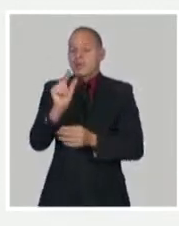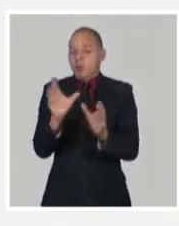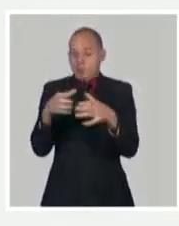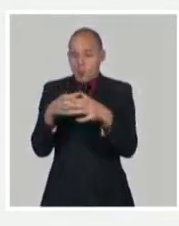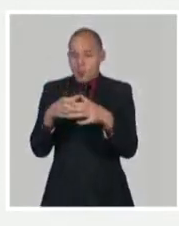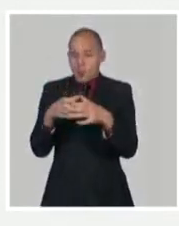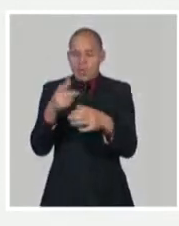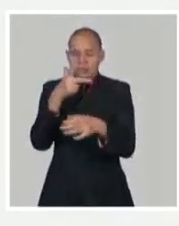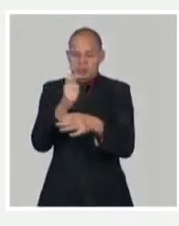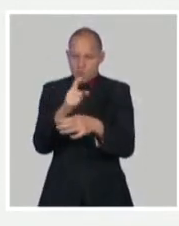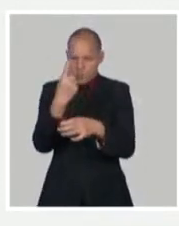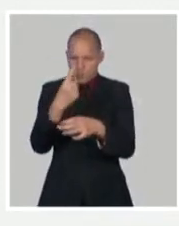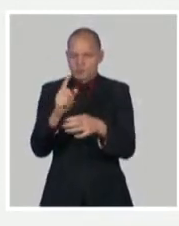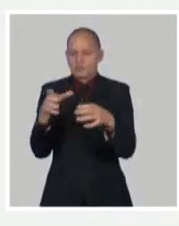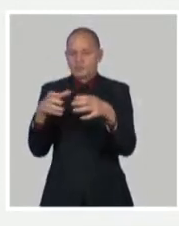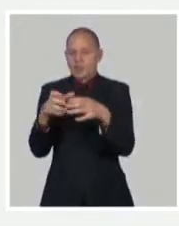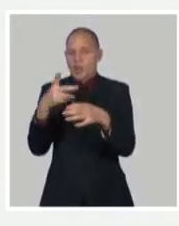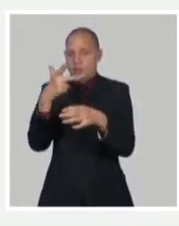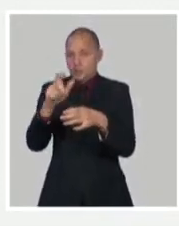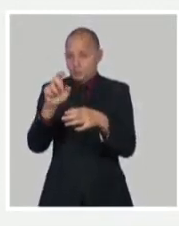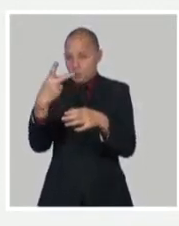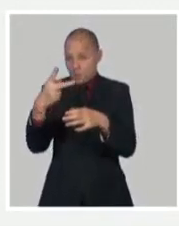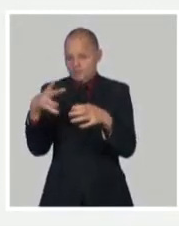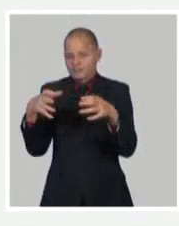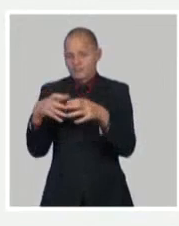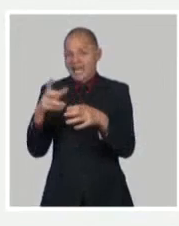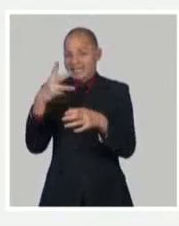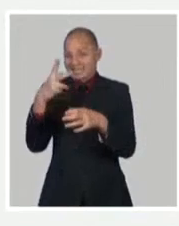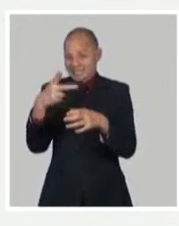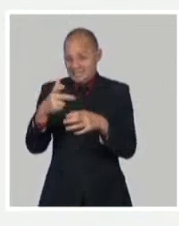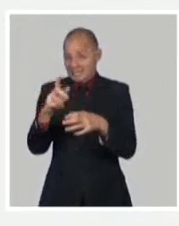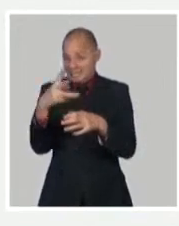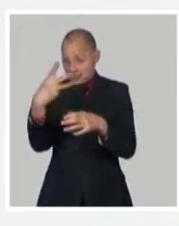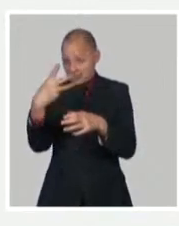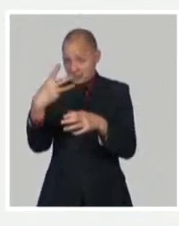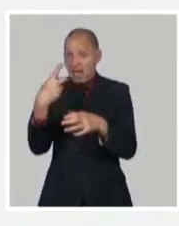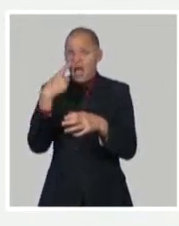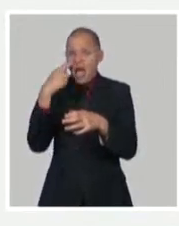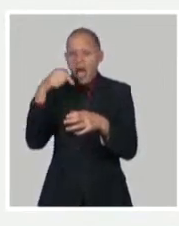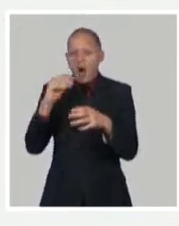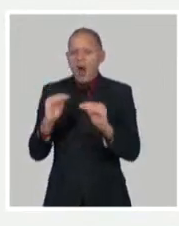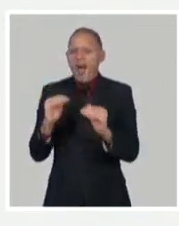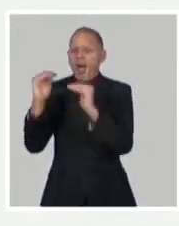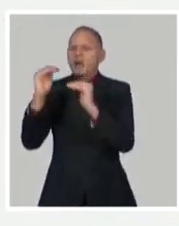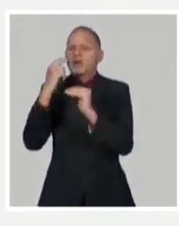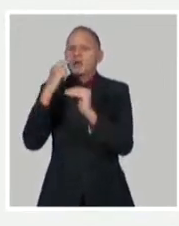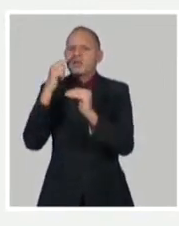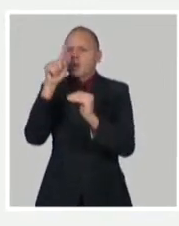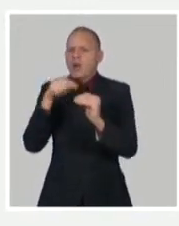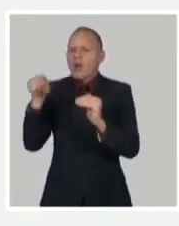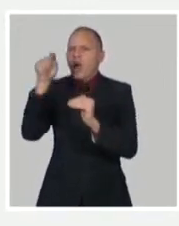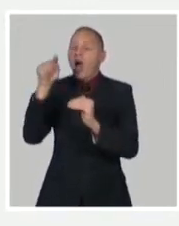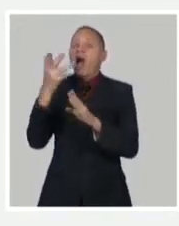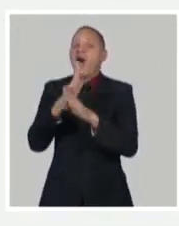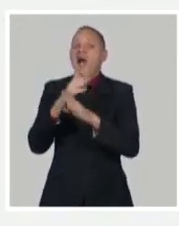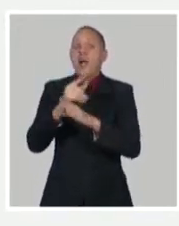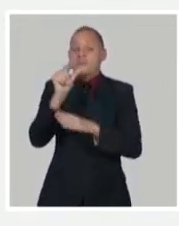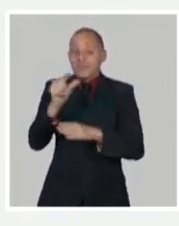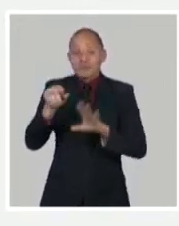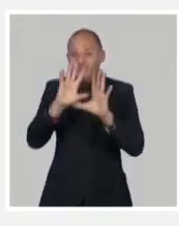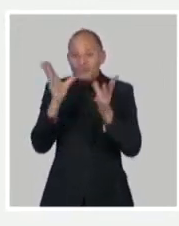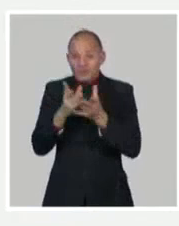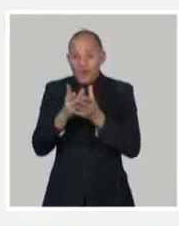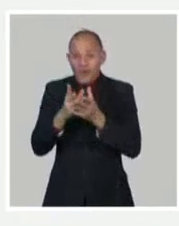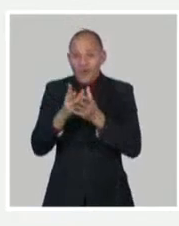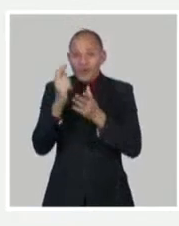dosis, prácticamente todas las personas que participaron en el ensayo se movieron a la parte superior, donde están los que mejor responden